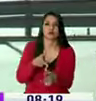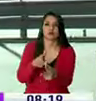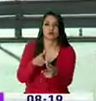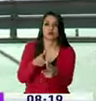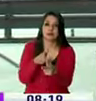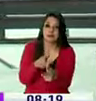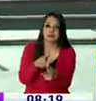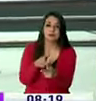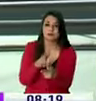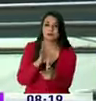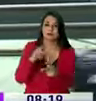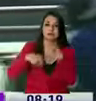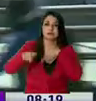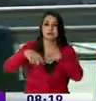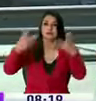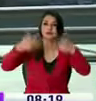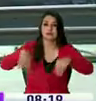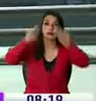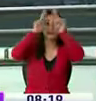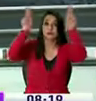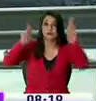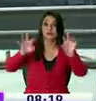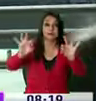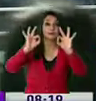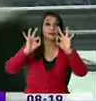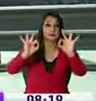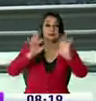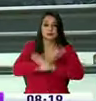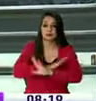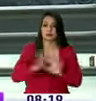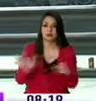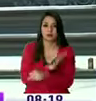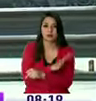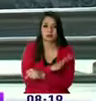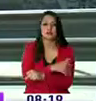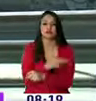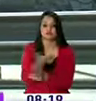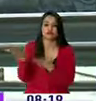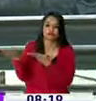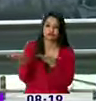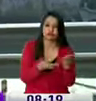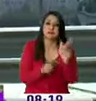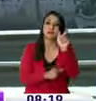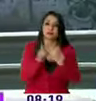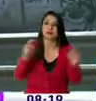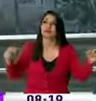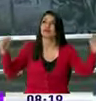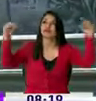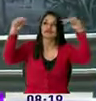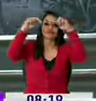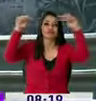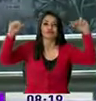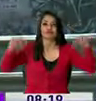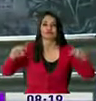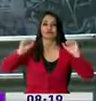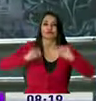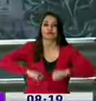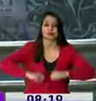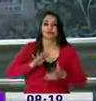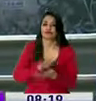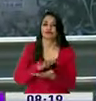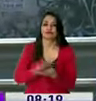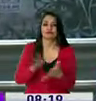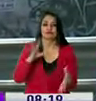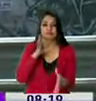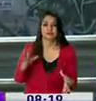de la zona. Una vez que el puente, como recalco, ya está habilitado y las personas pueden cruzar de forma